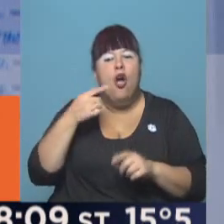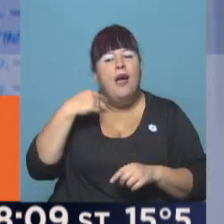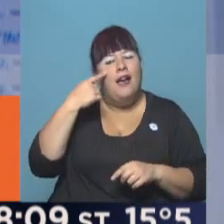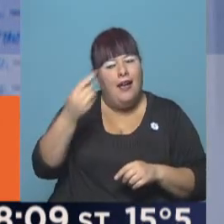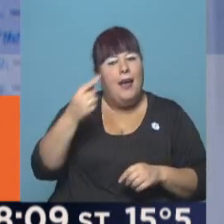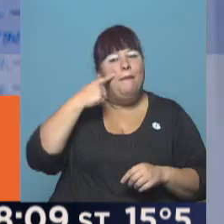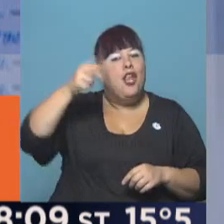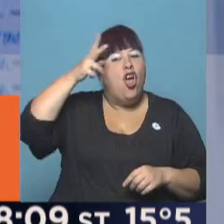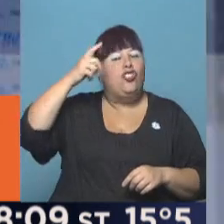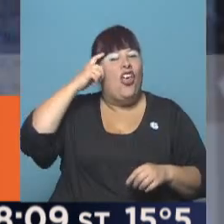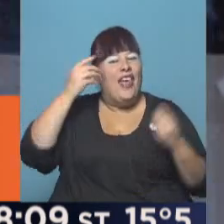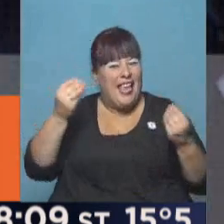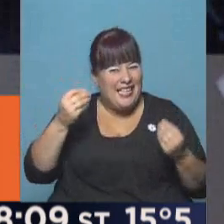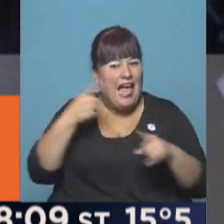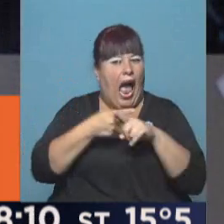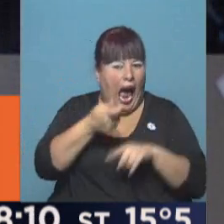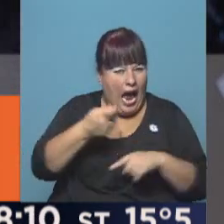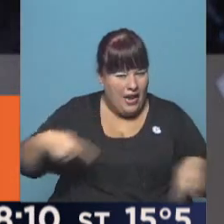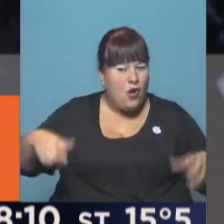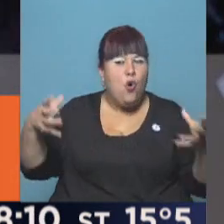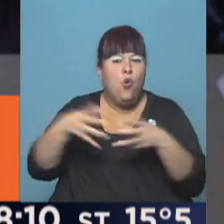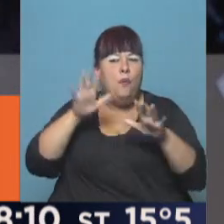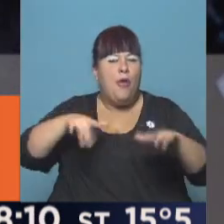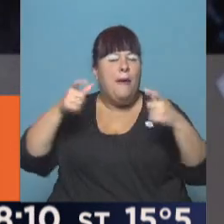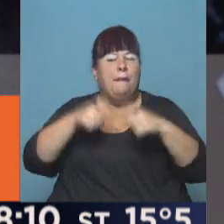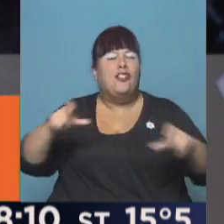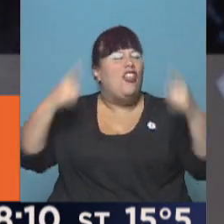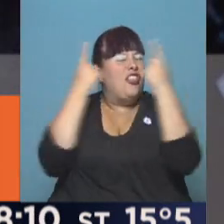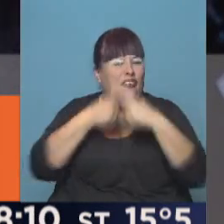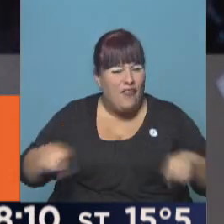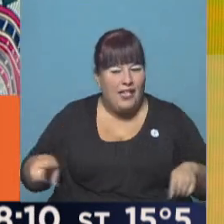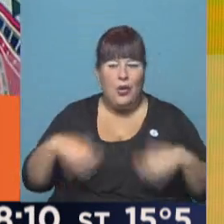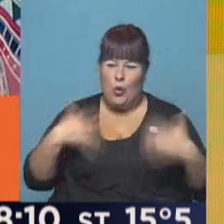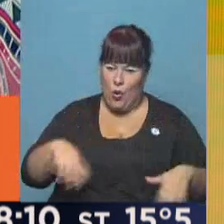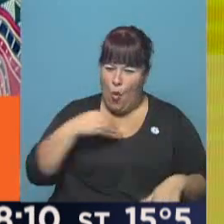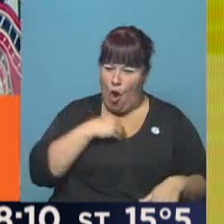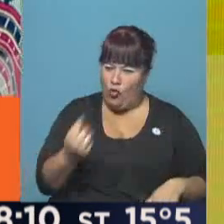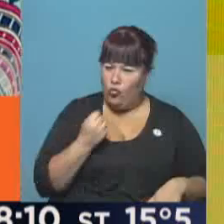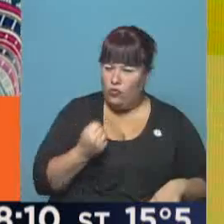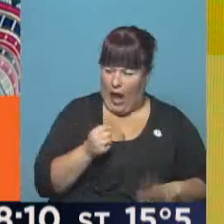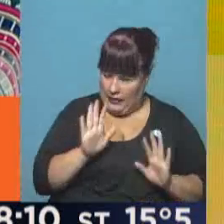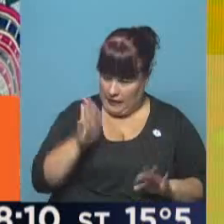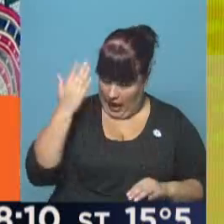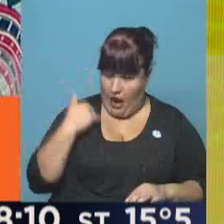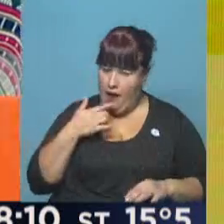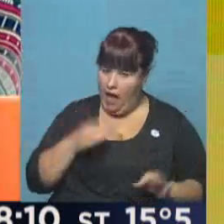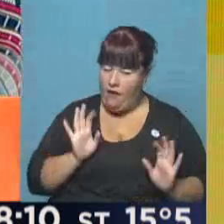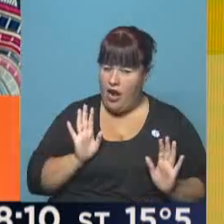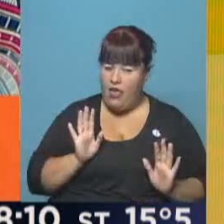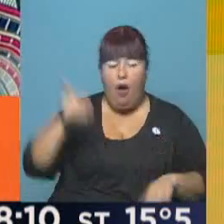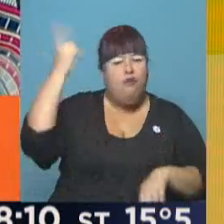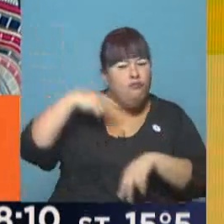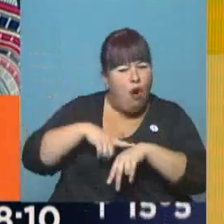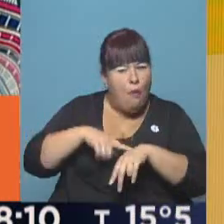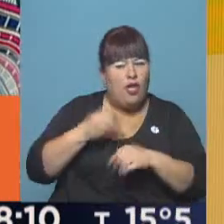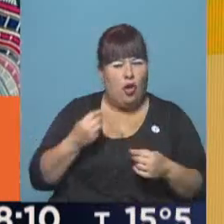mirando 1810. Entonces es una movilización social totalmente distinta. Qué voluntad férrea que tenían, realmente, en esa